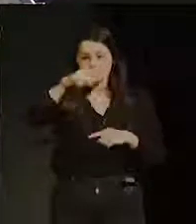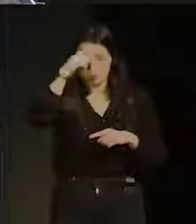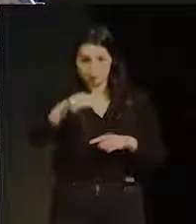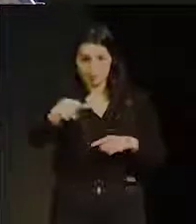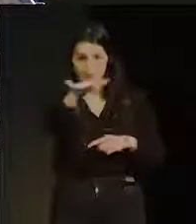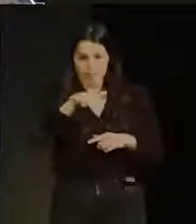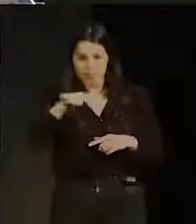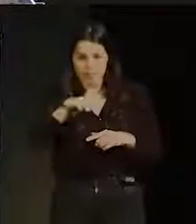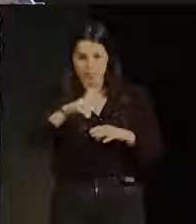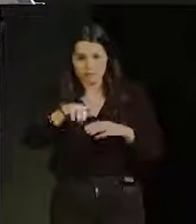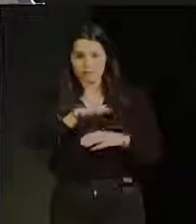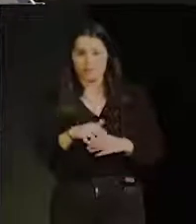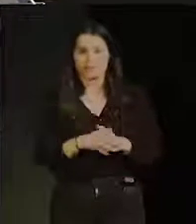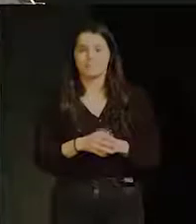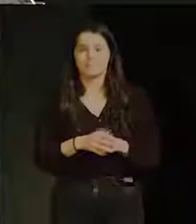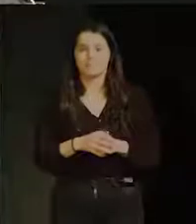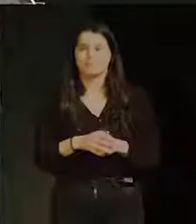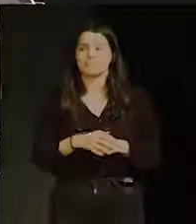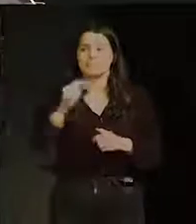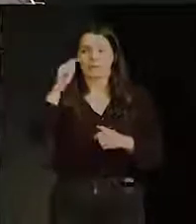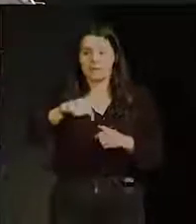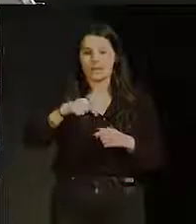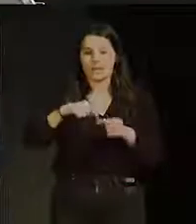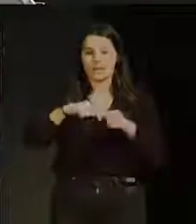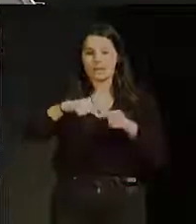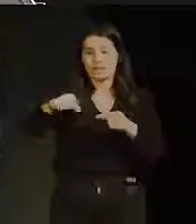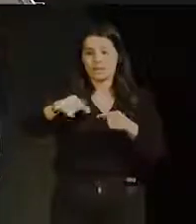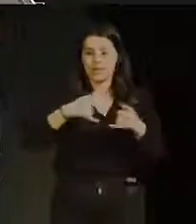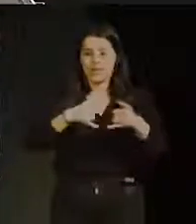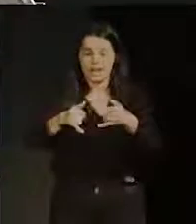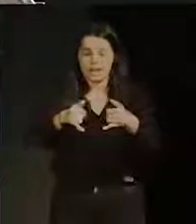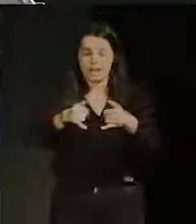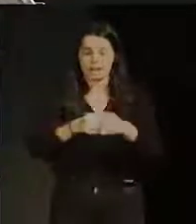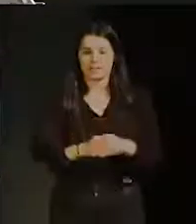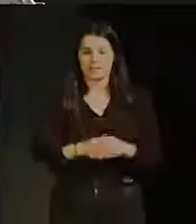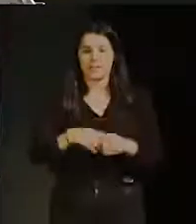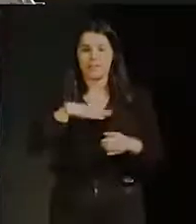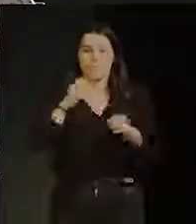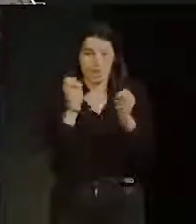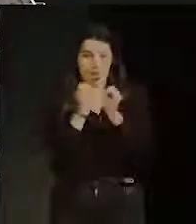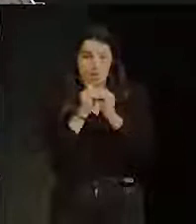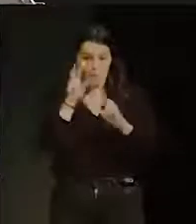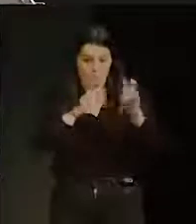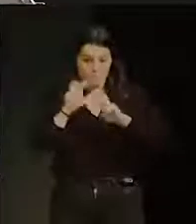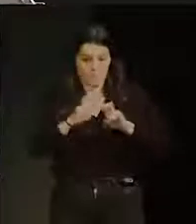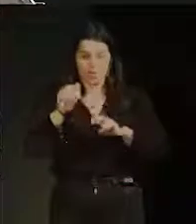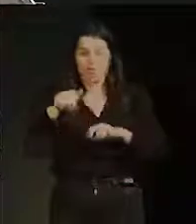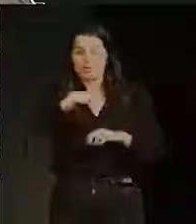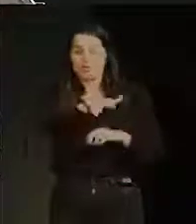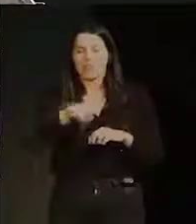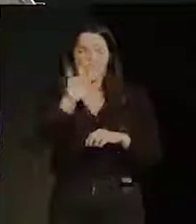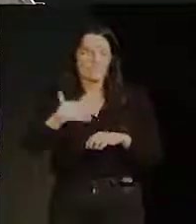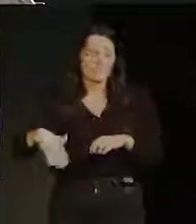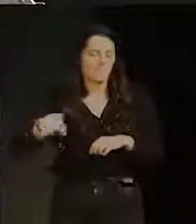Potro? ¿No? Desde aquí, dirección hacia el río. Lo ponéis en Google, pero es un sitio súper bonito al lado